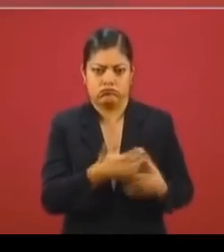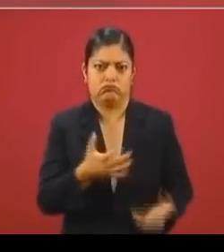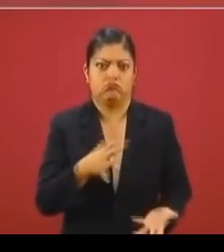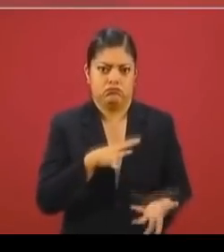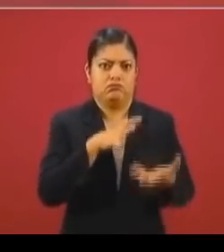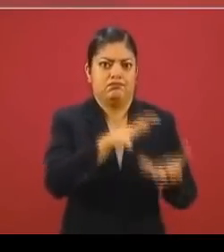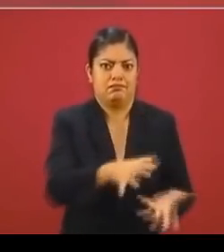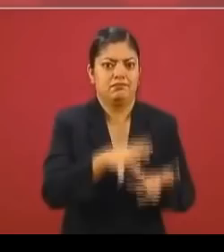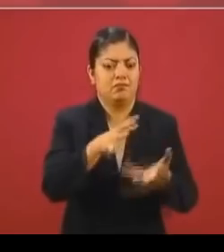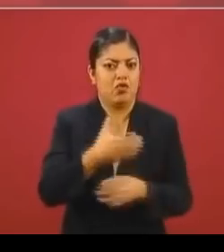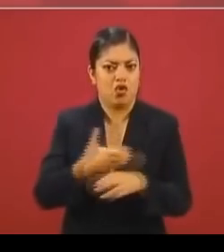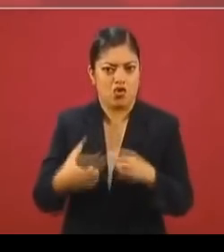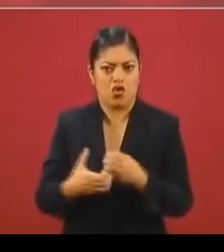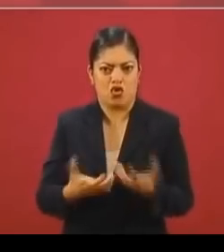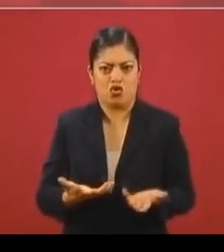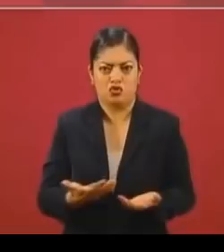En vez de